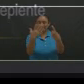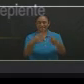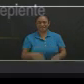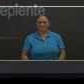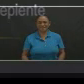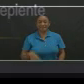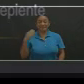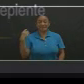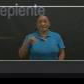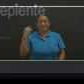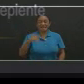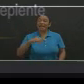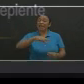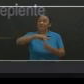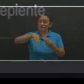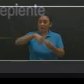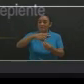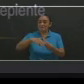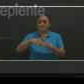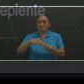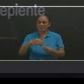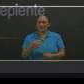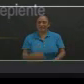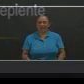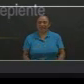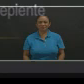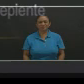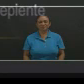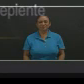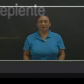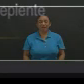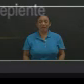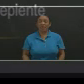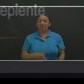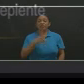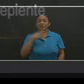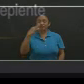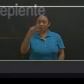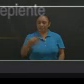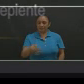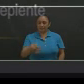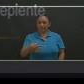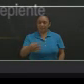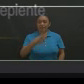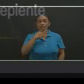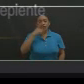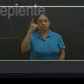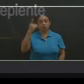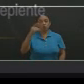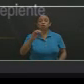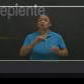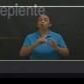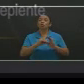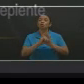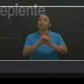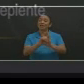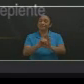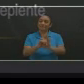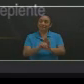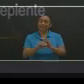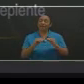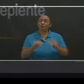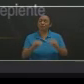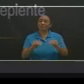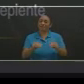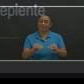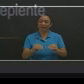esa familia, ¿verdad? Pero definitivamente Dios nos enseña de que Él